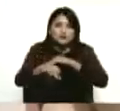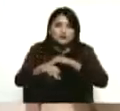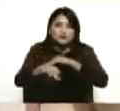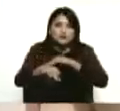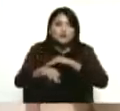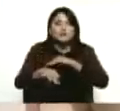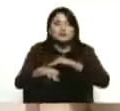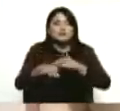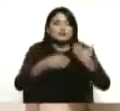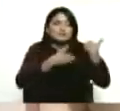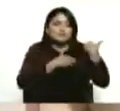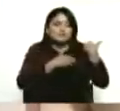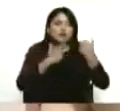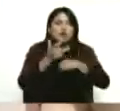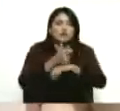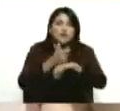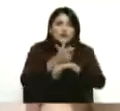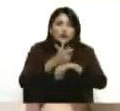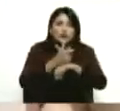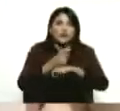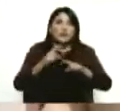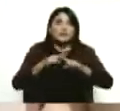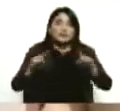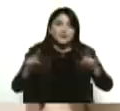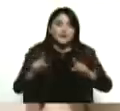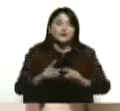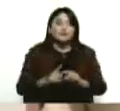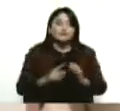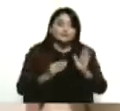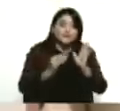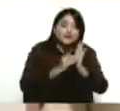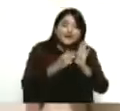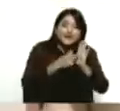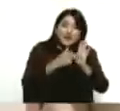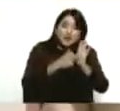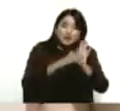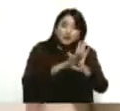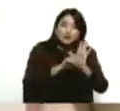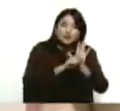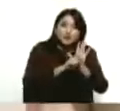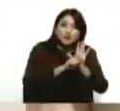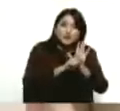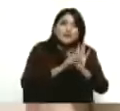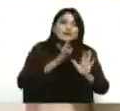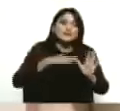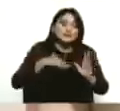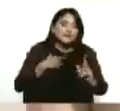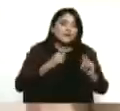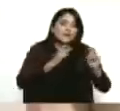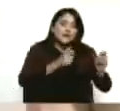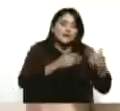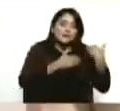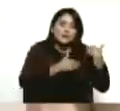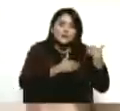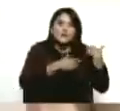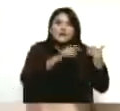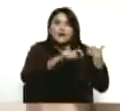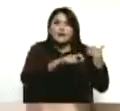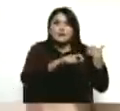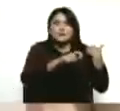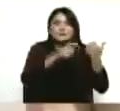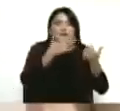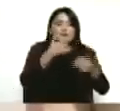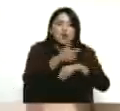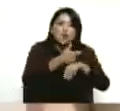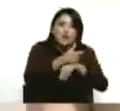República Bolivariana de Venezuela. Pero la Constitución también establece potestades tributarias a los gobernadores